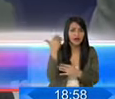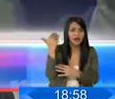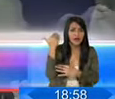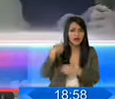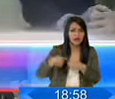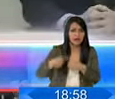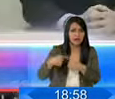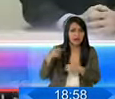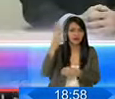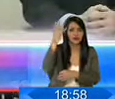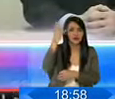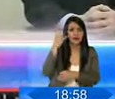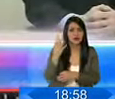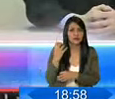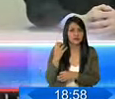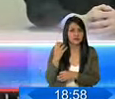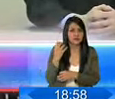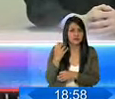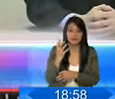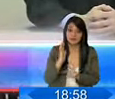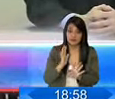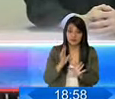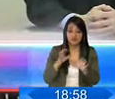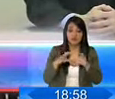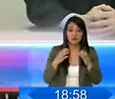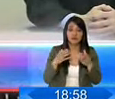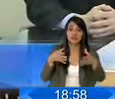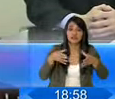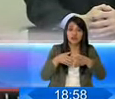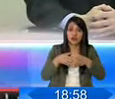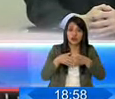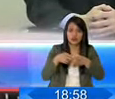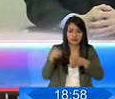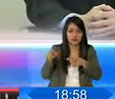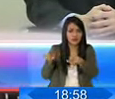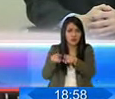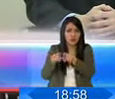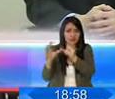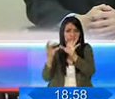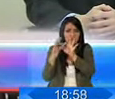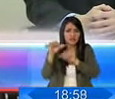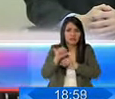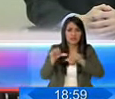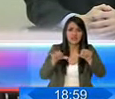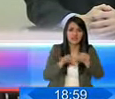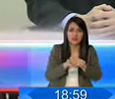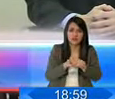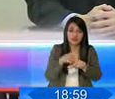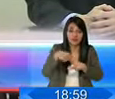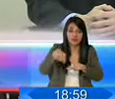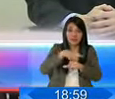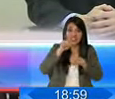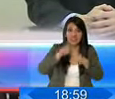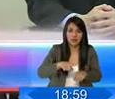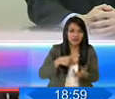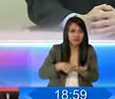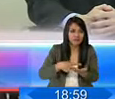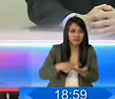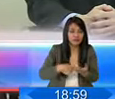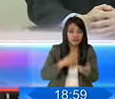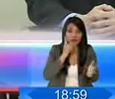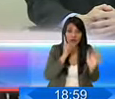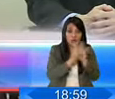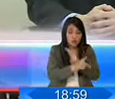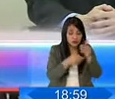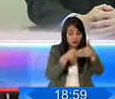la ciudad. La comisión de mesa, que es el órgano administrativo del consejo, deberá calificar esta denuncia.